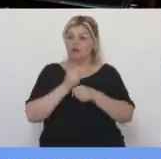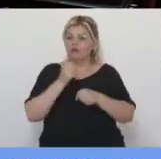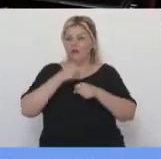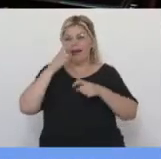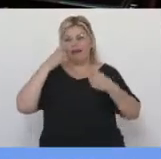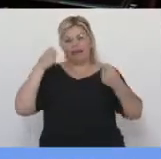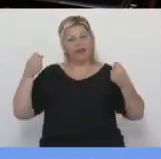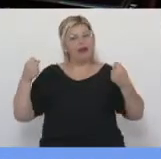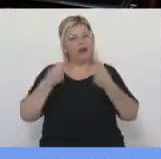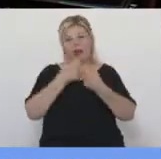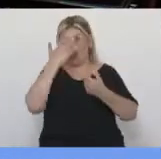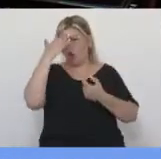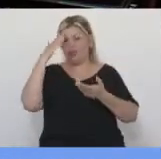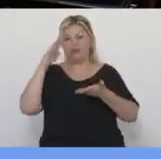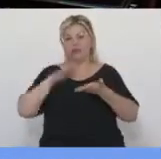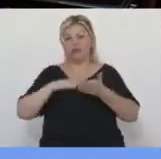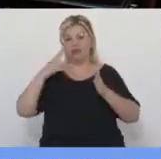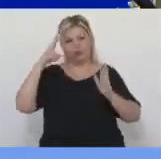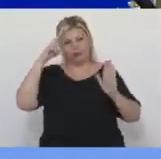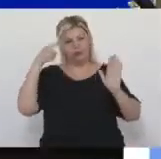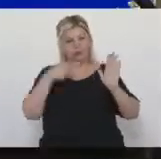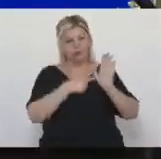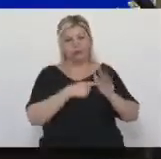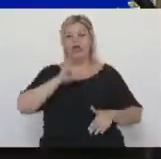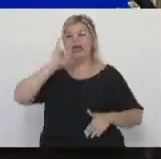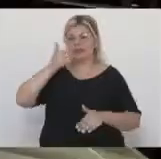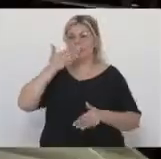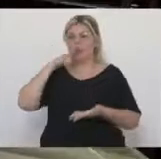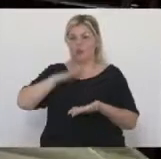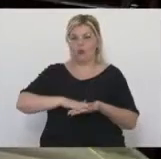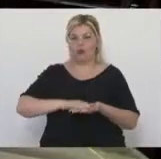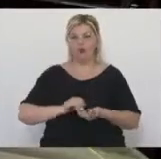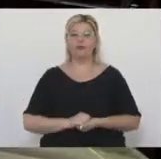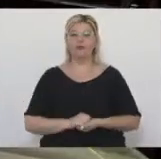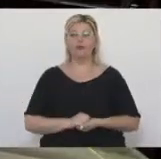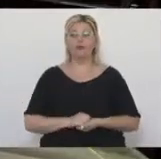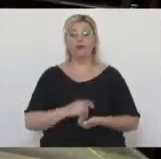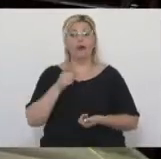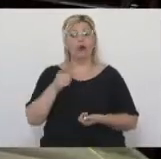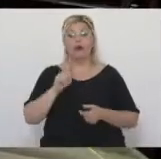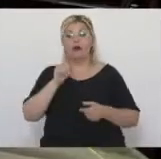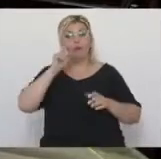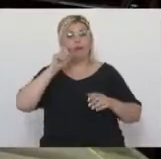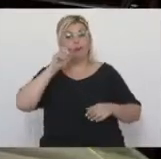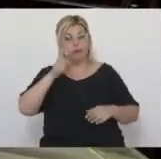sí juro si así no lo hiciera dios y la patria os lo demande